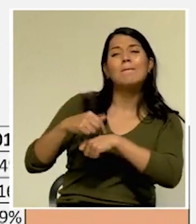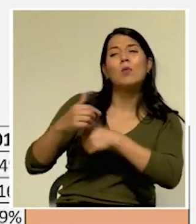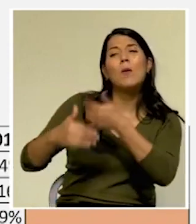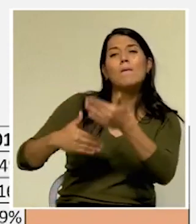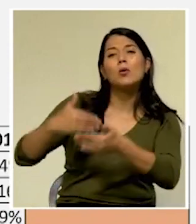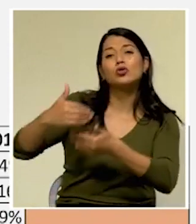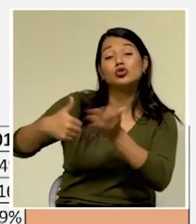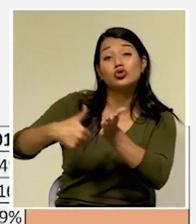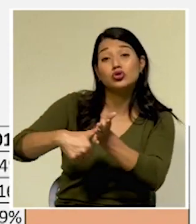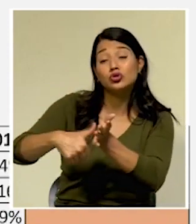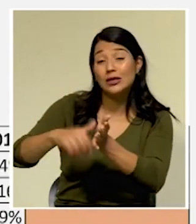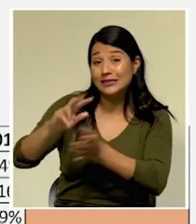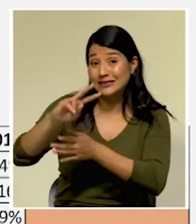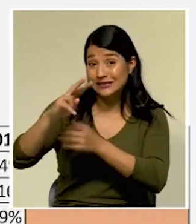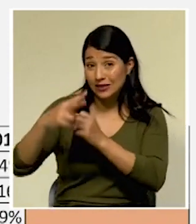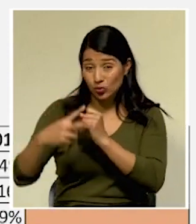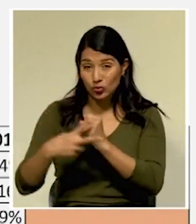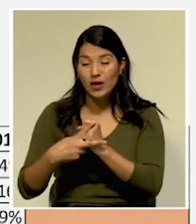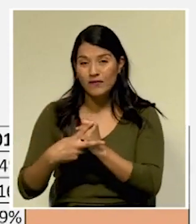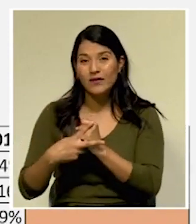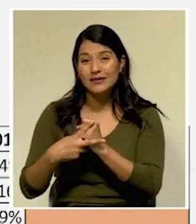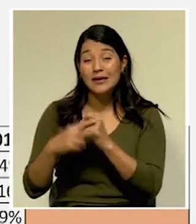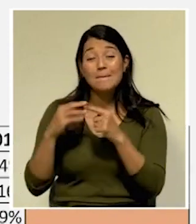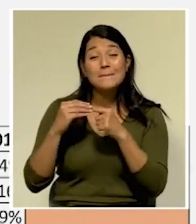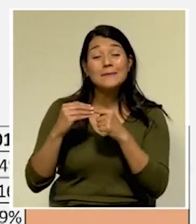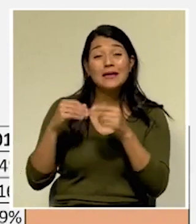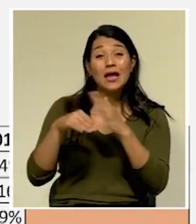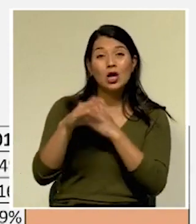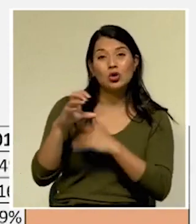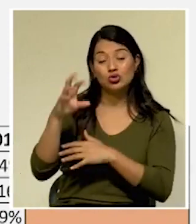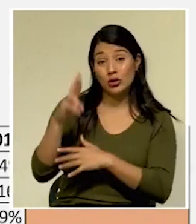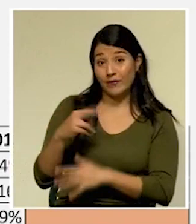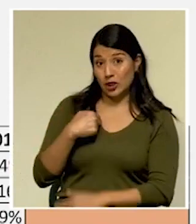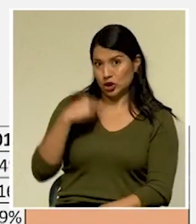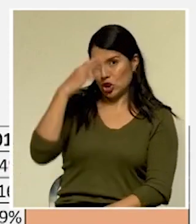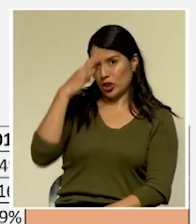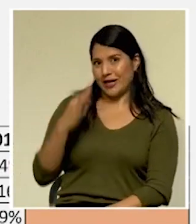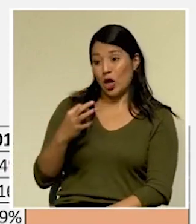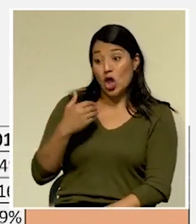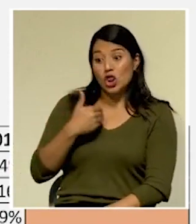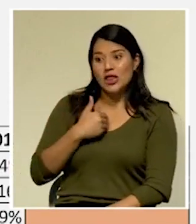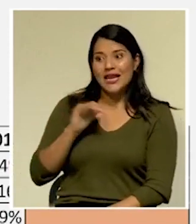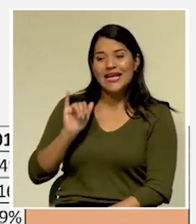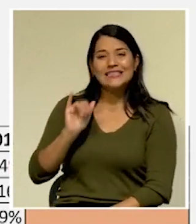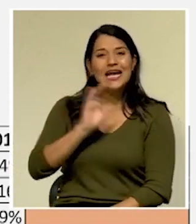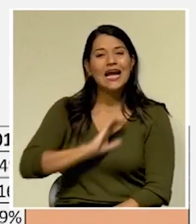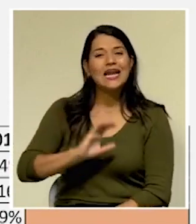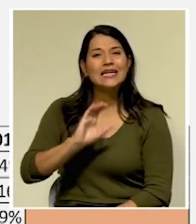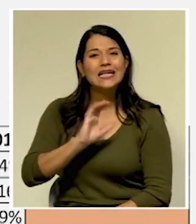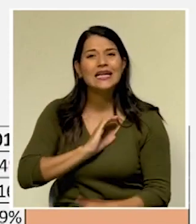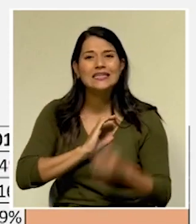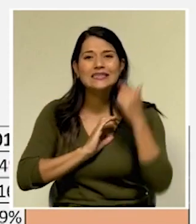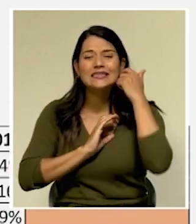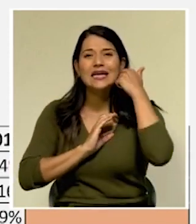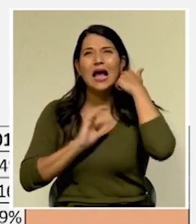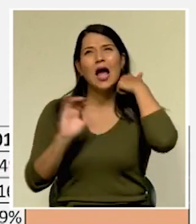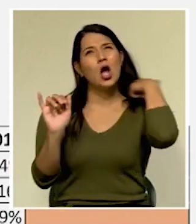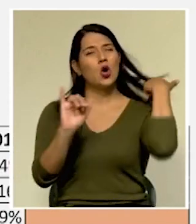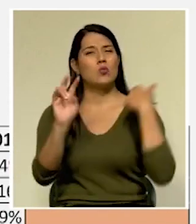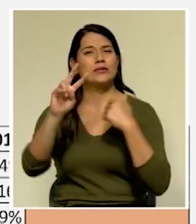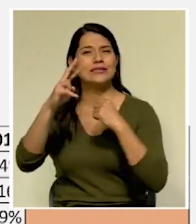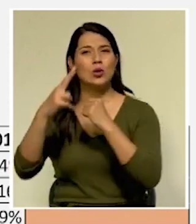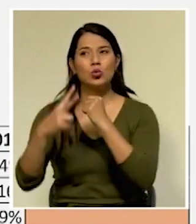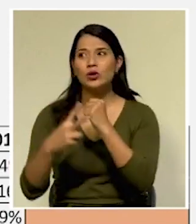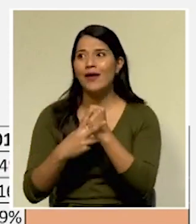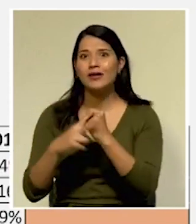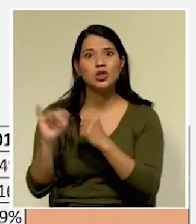de segunda ronda, los balotajes, especialmente en Costa Rica, creo yo que tienen esa característica de ser una especie de borrón y cuenta nueva. Pareciera como